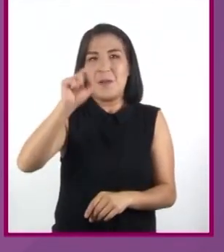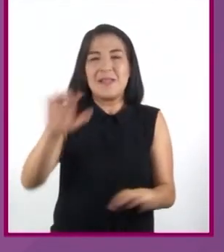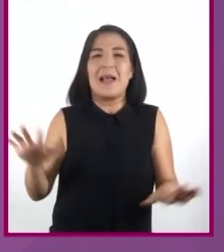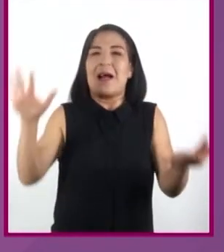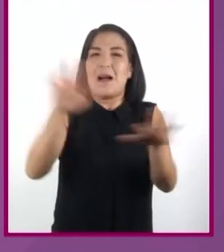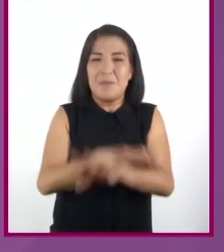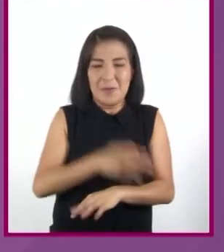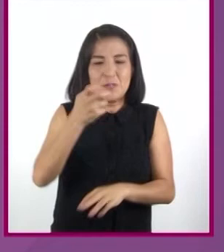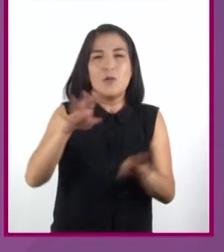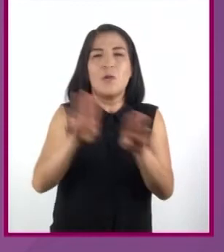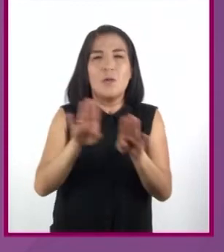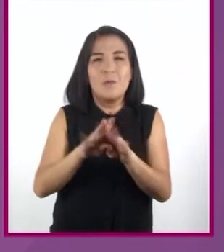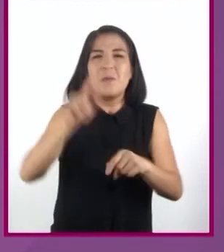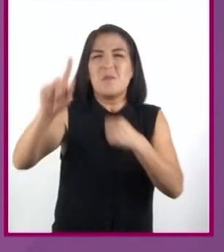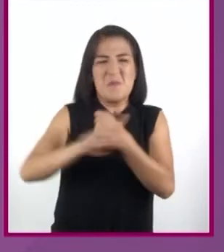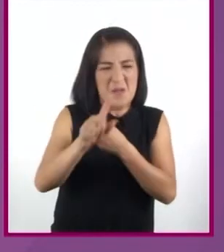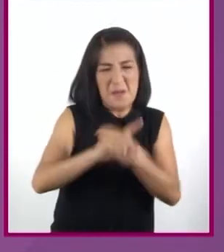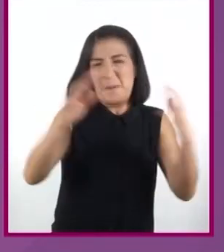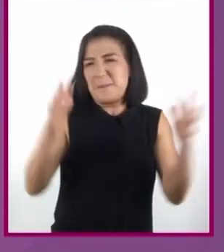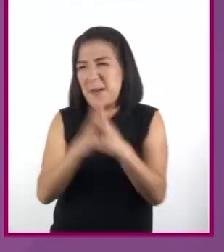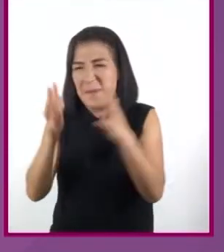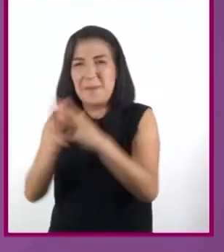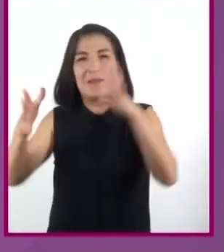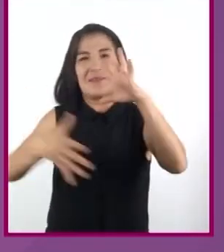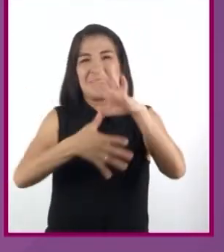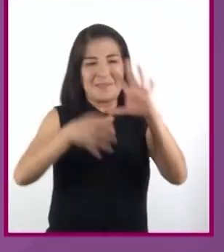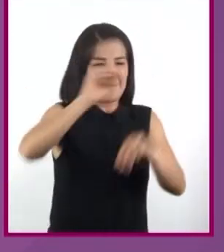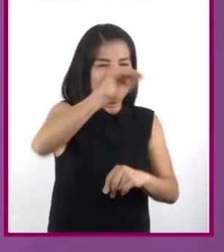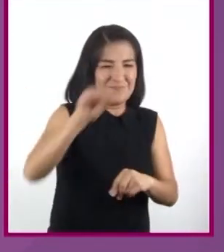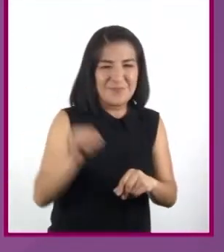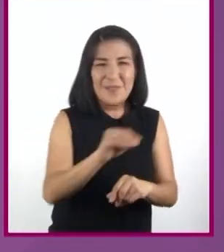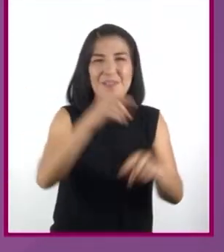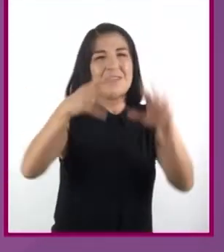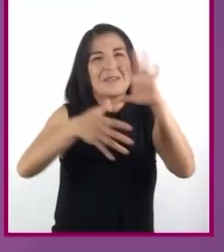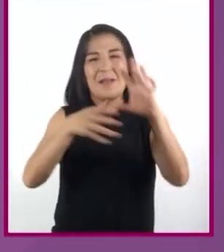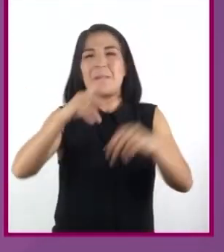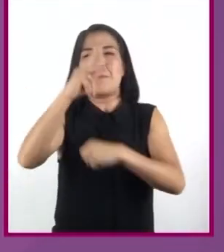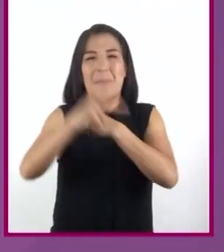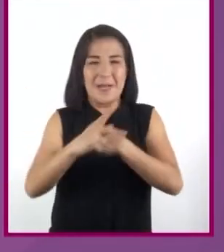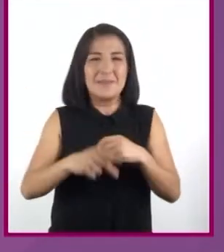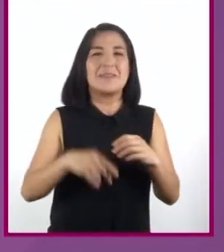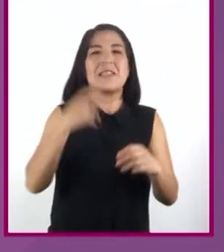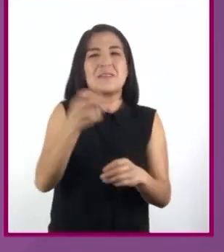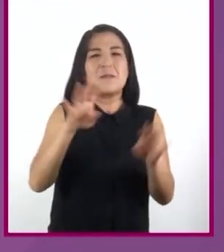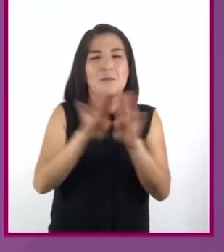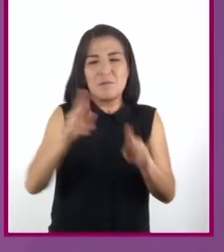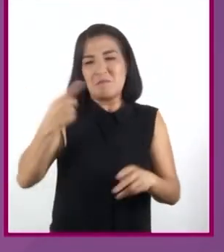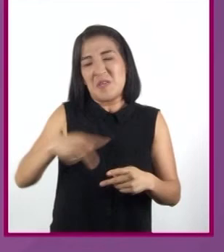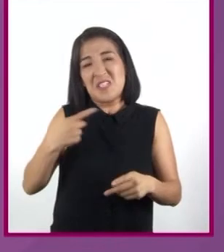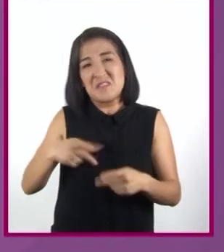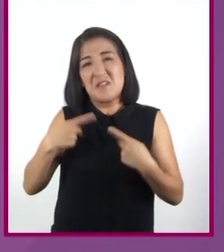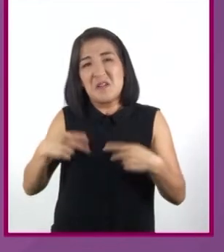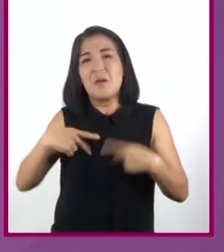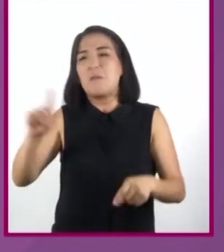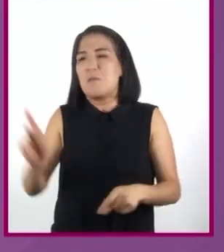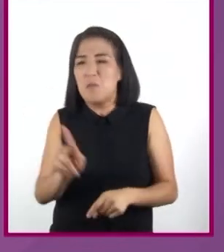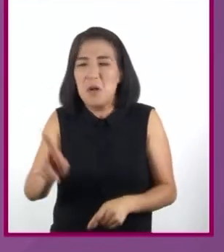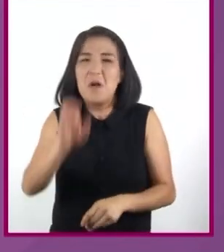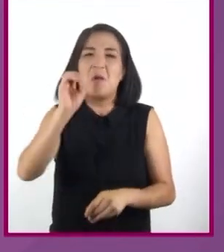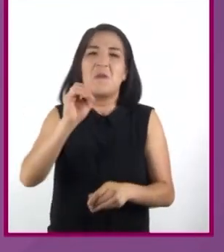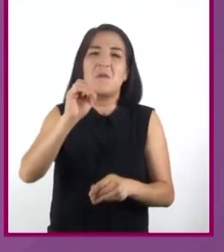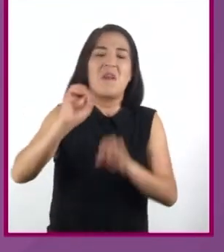problemas sociales de las diferentes ciudades latinoamericanas con una gran sensibilidad hacia las personas vulnerables o